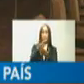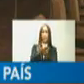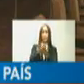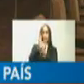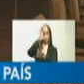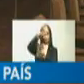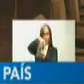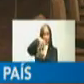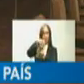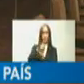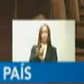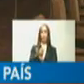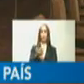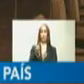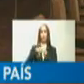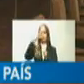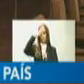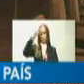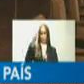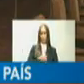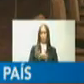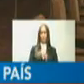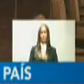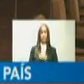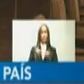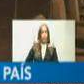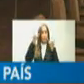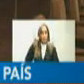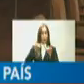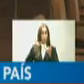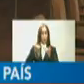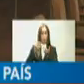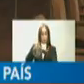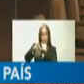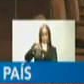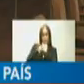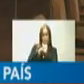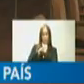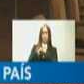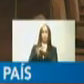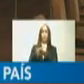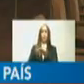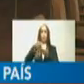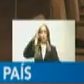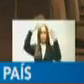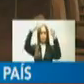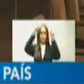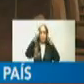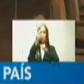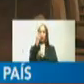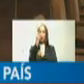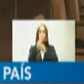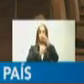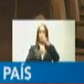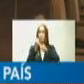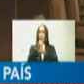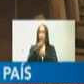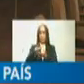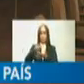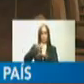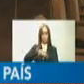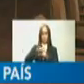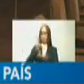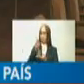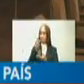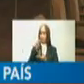seguirá siendo ética la participación de las diferentes instituciones estatales y esta fue una muy breve alocución anunciando